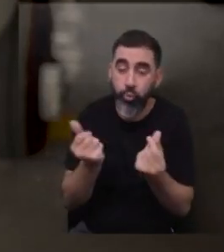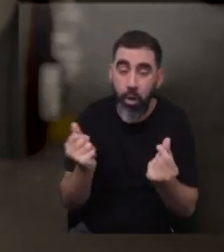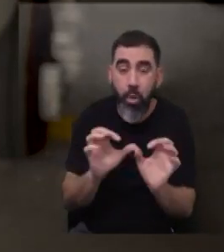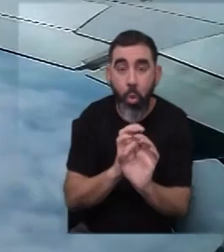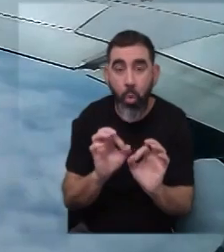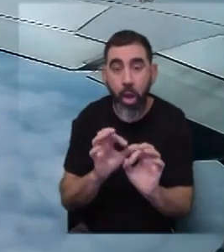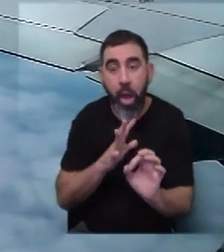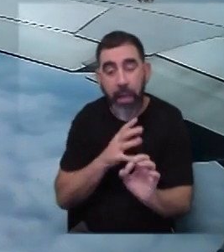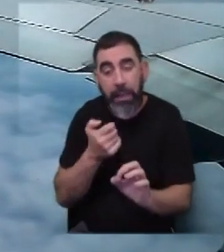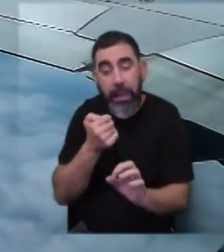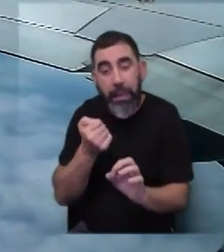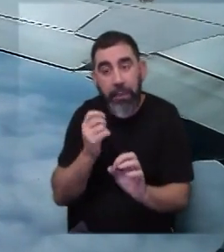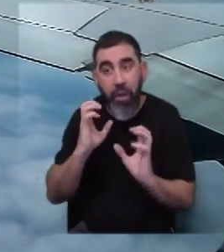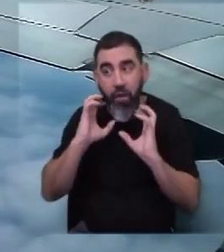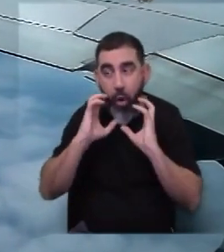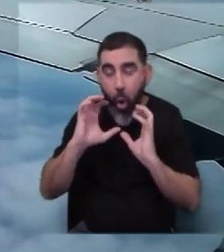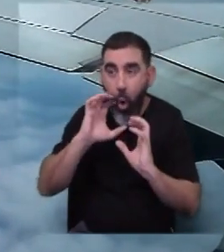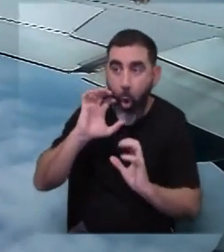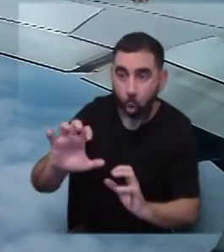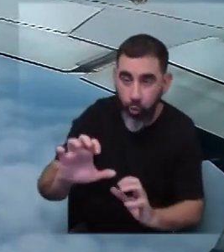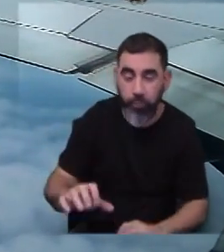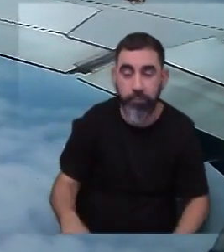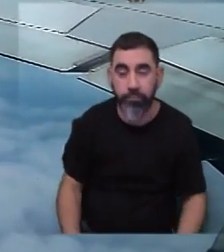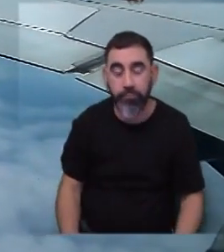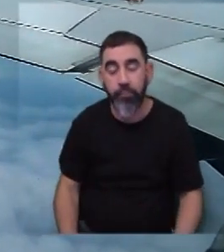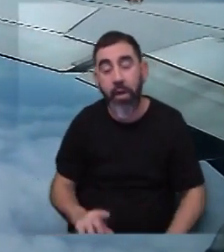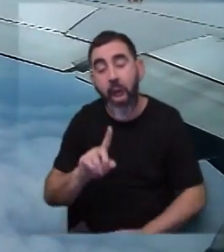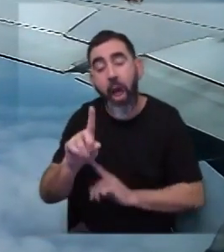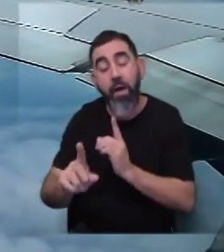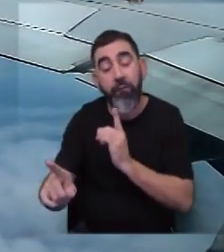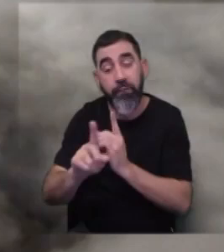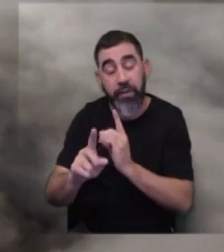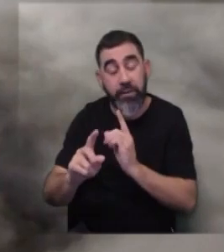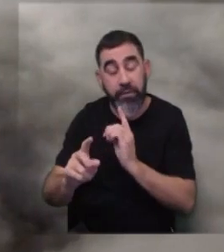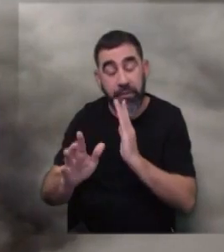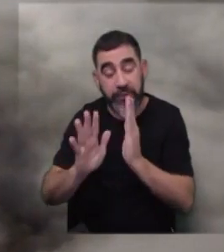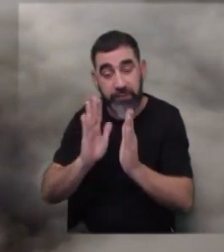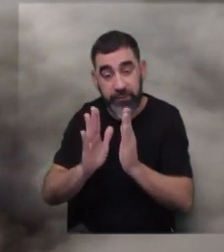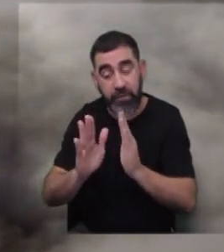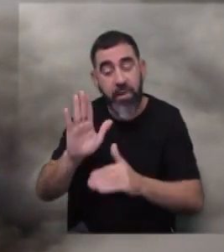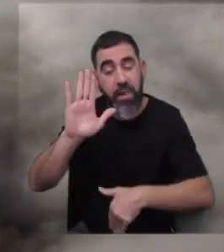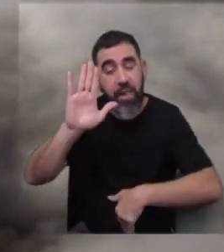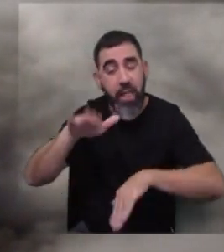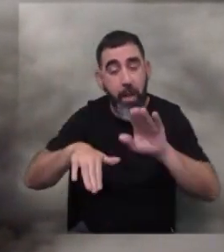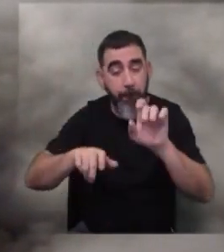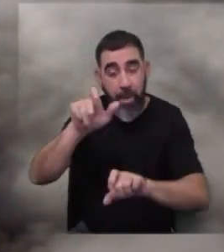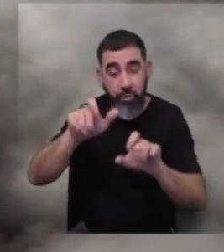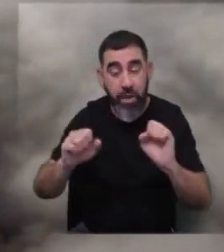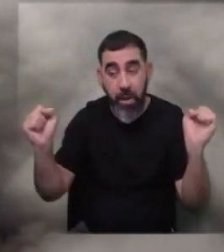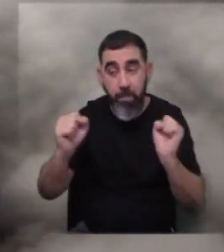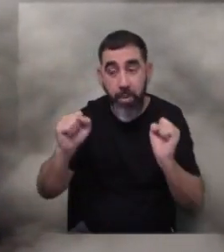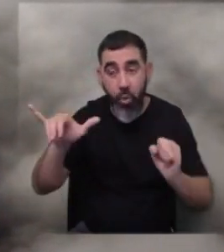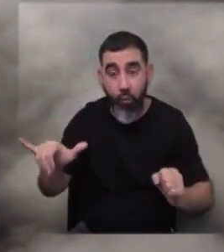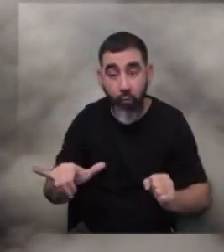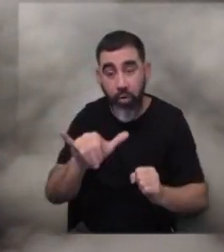hasta llegar casi que a una fobia. Lo que uno ve muchas veces en las consultas es que la mayoría de las personas que tienen miedo a volar, y esto lo